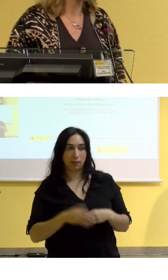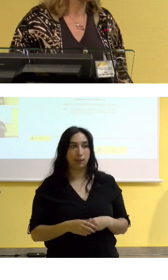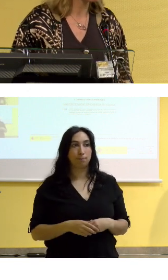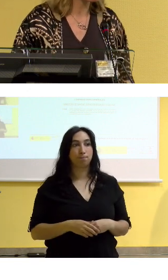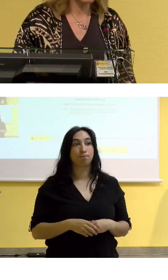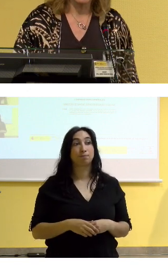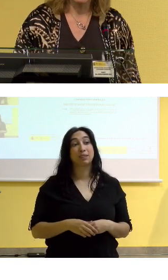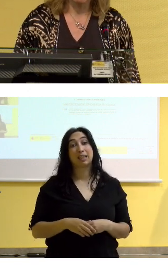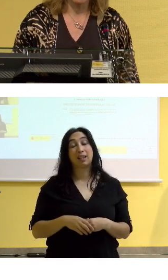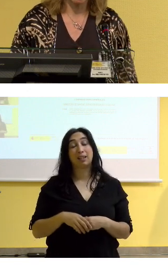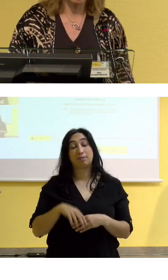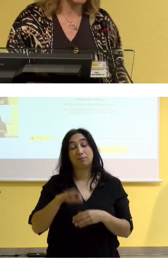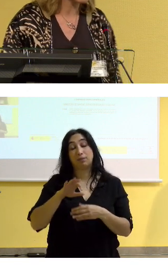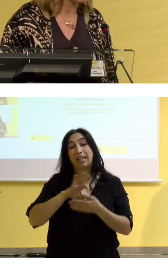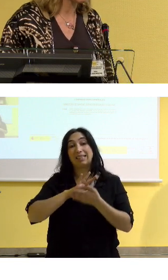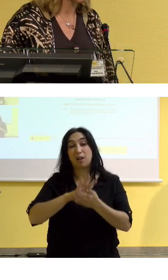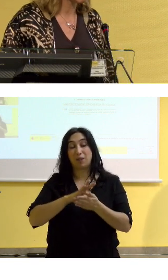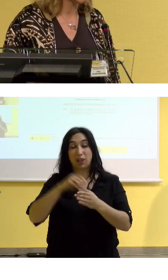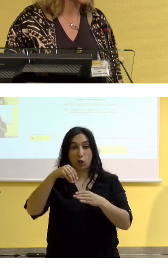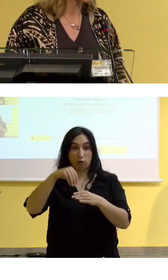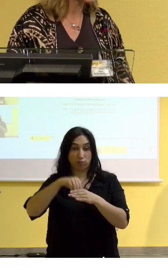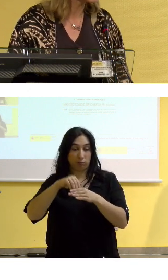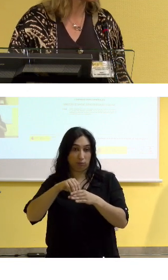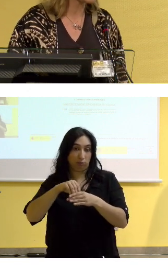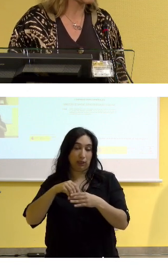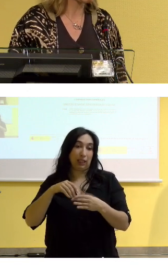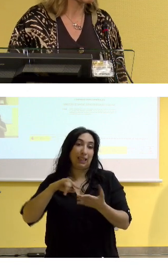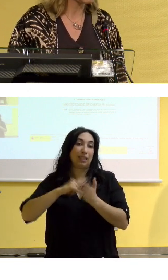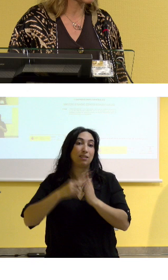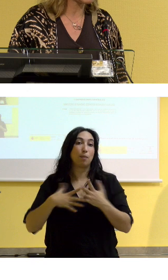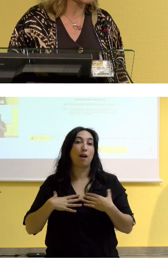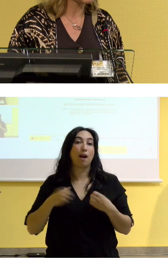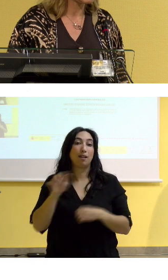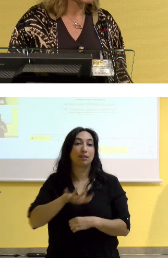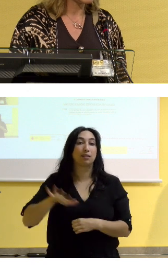cartera de servicios del Sistema Nacional de Salud está incluida